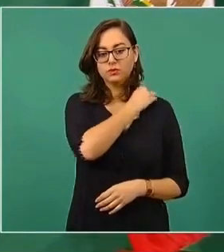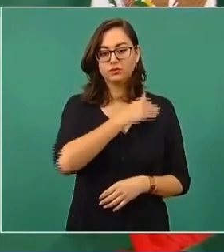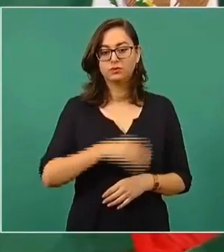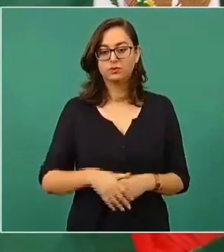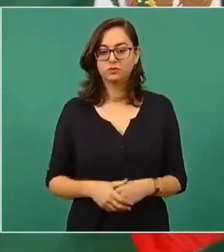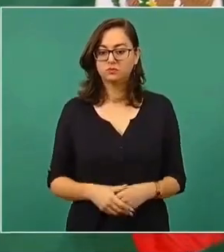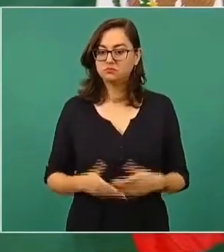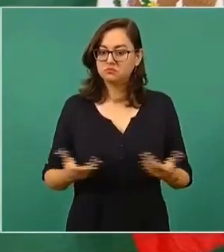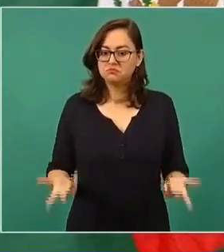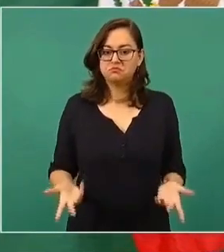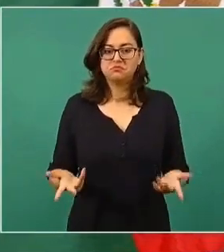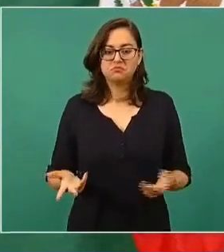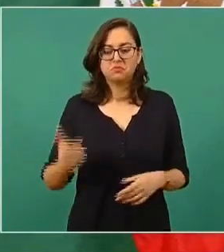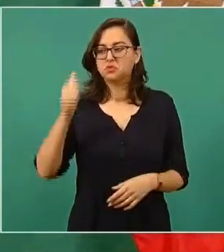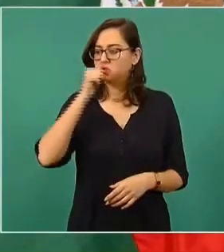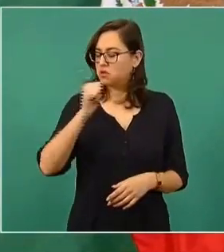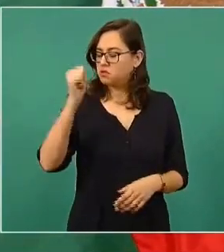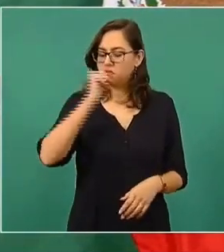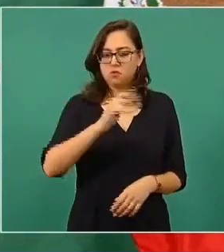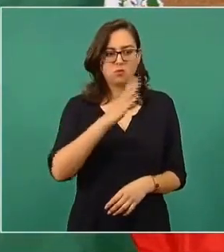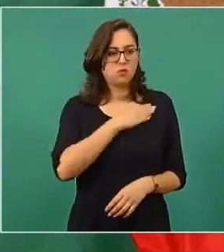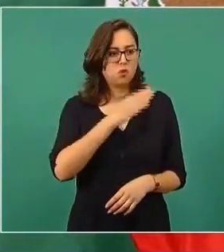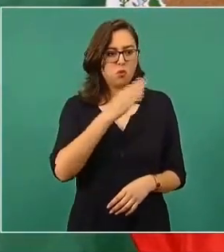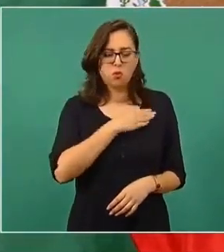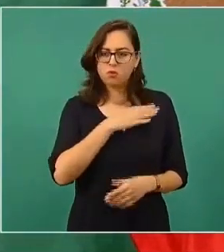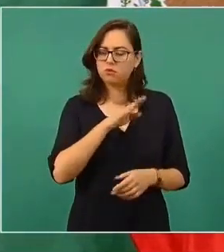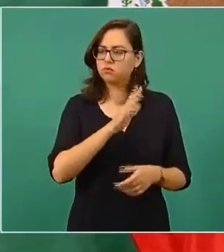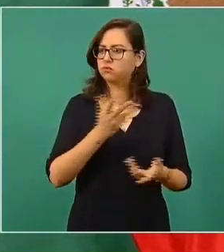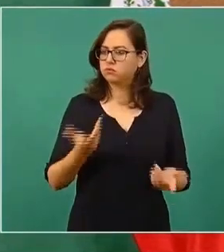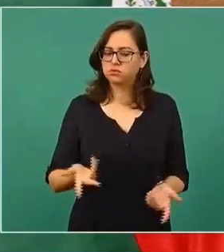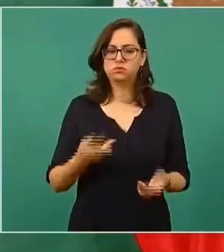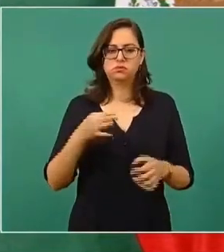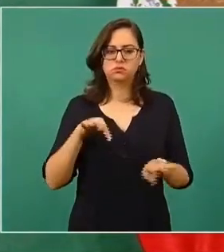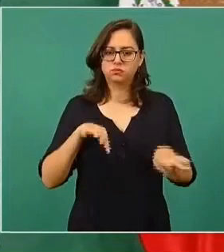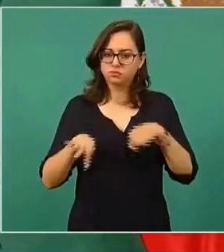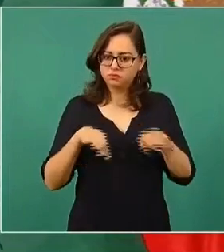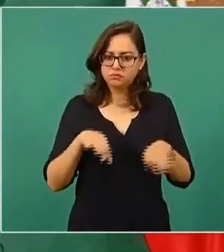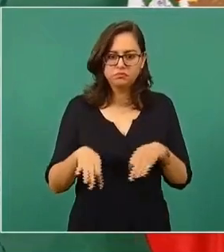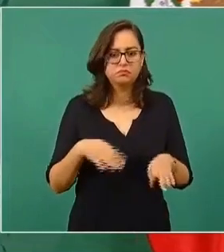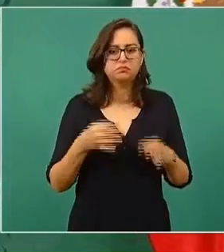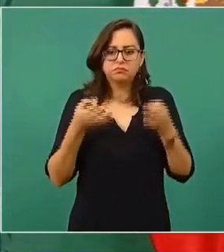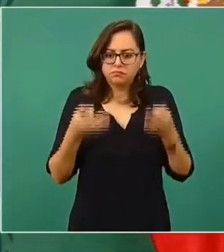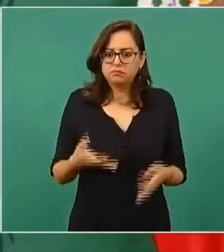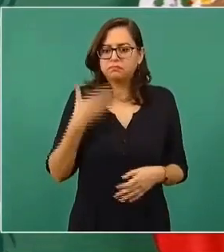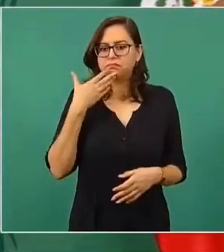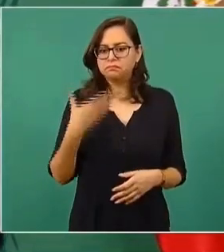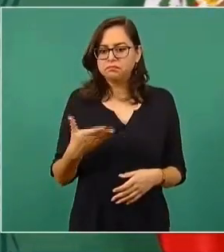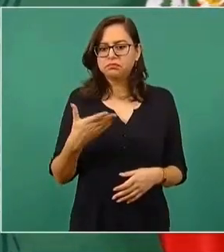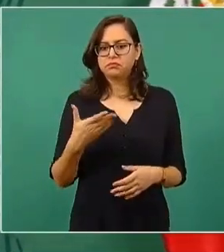Hacer el bien sin mirar a quién y